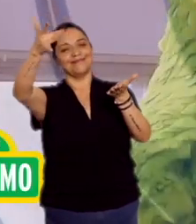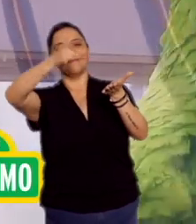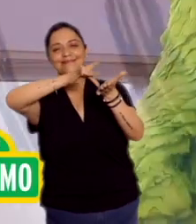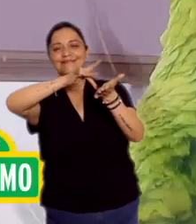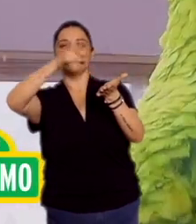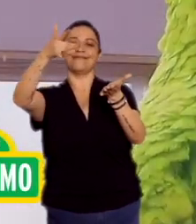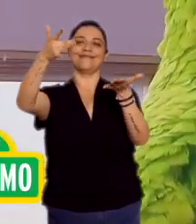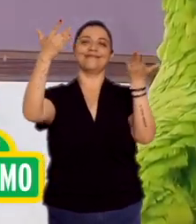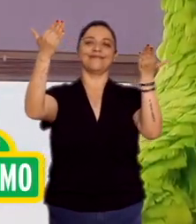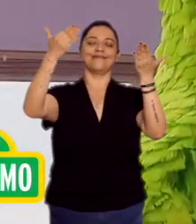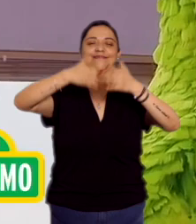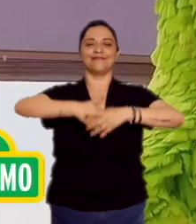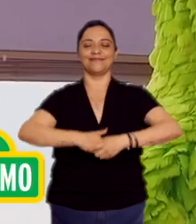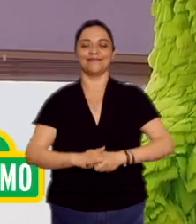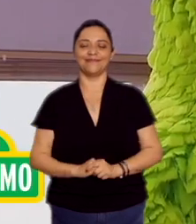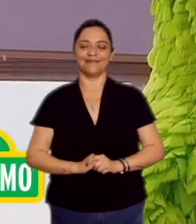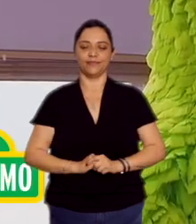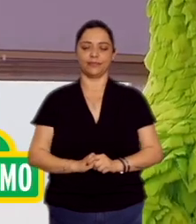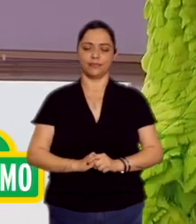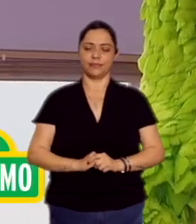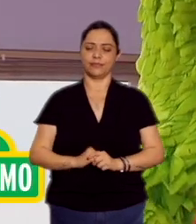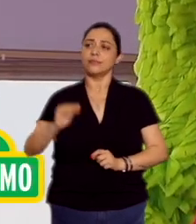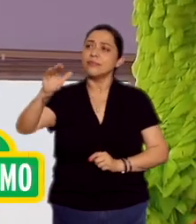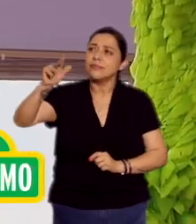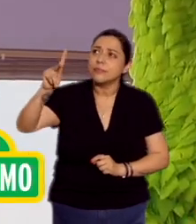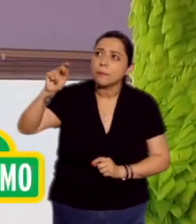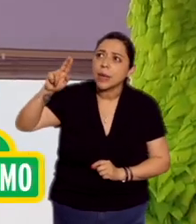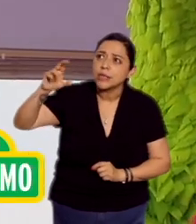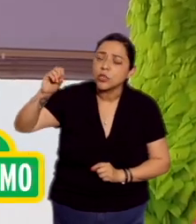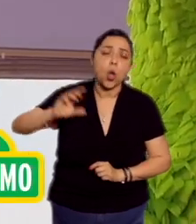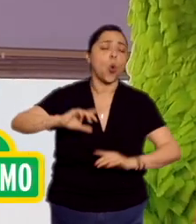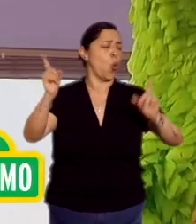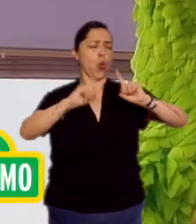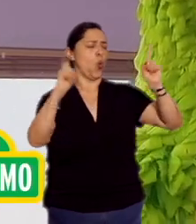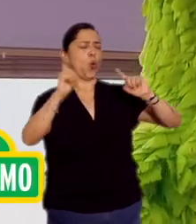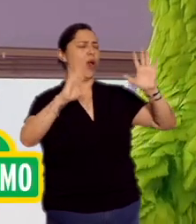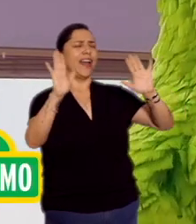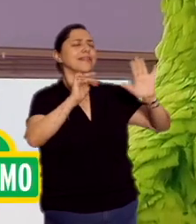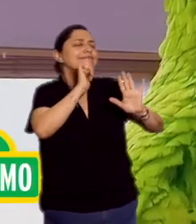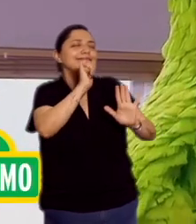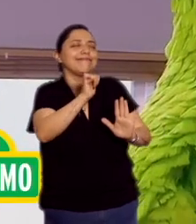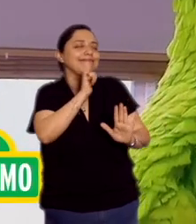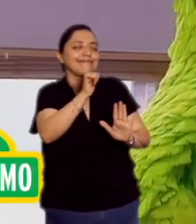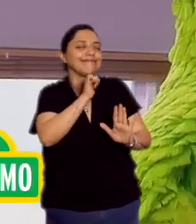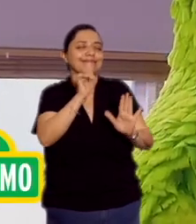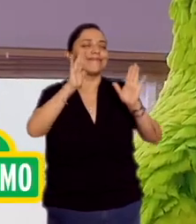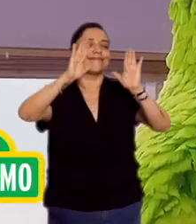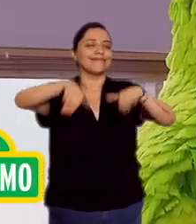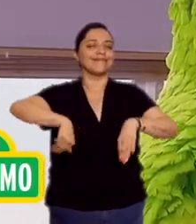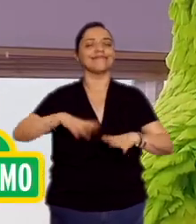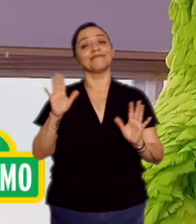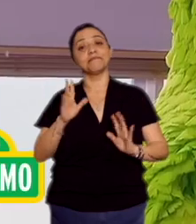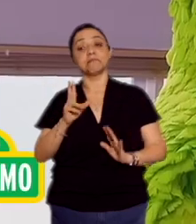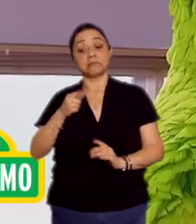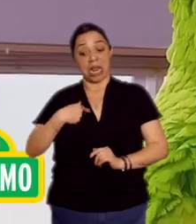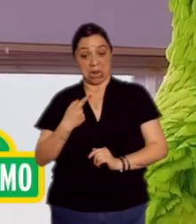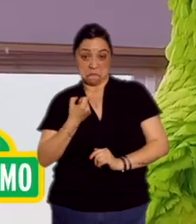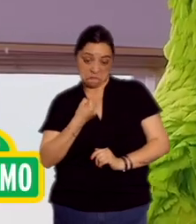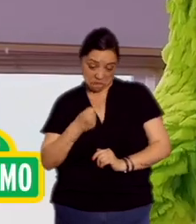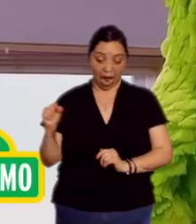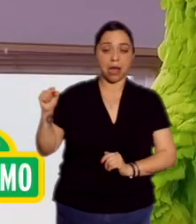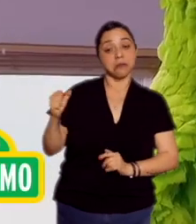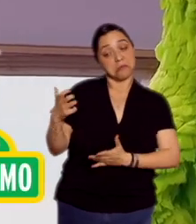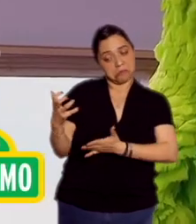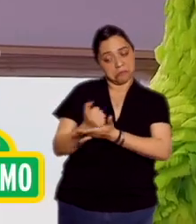¡Gracias! ¿Qué es Pancho? ¡No, no, no! ¡No, nada, nada, nada, nada! ¡Que gane el mejor!